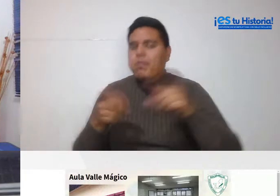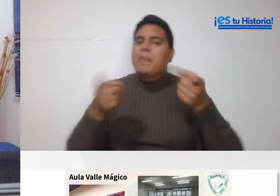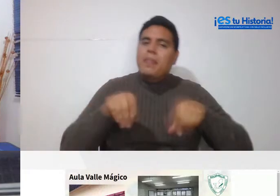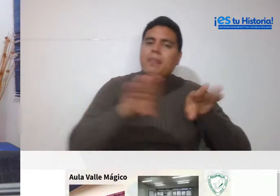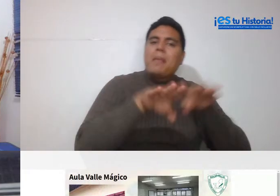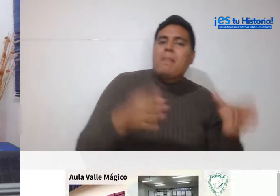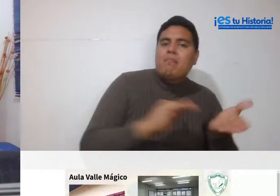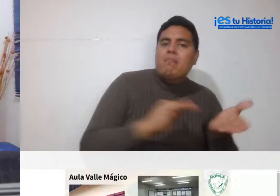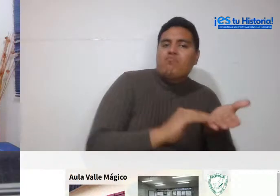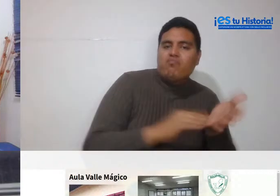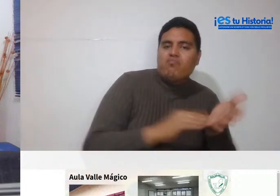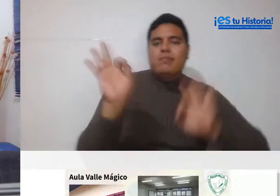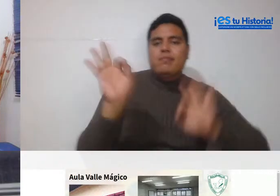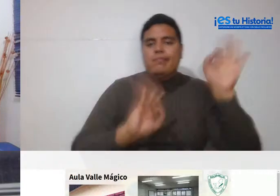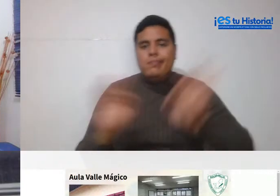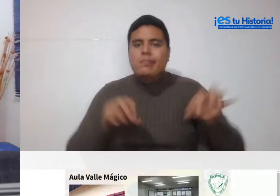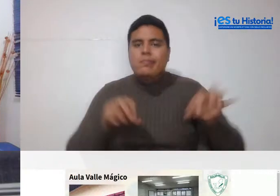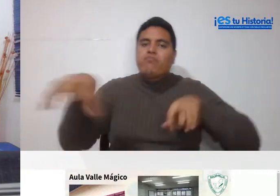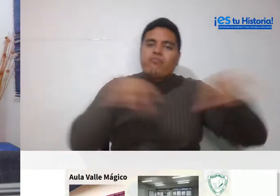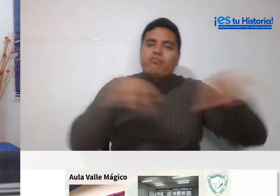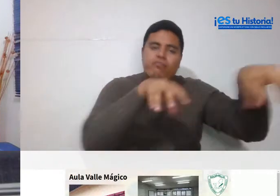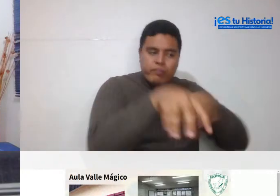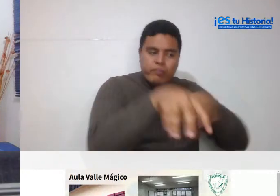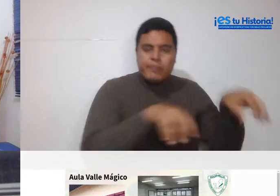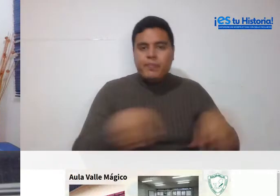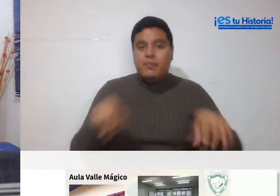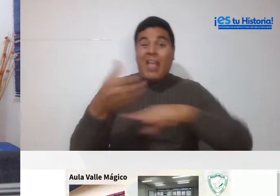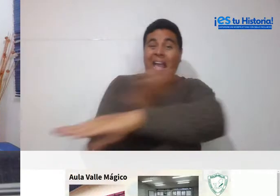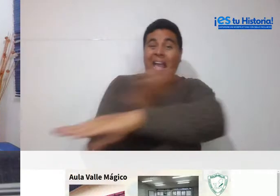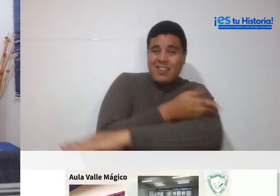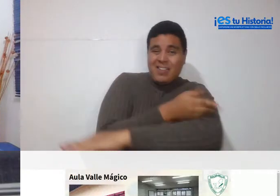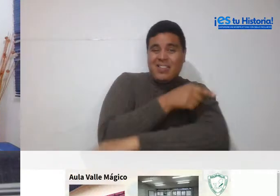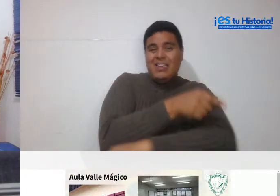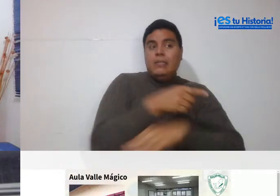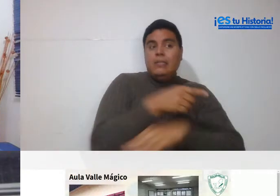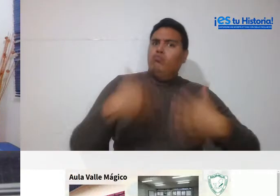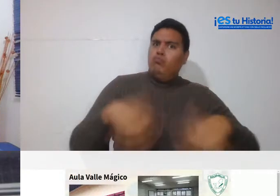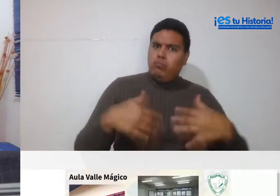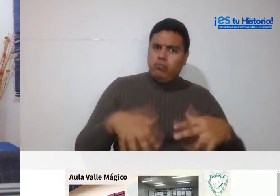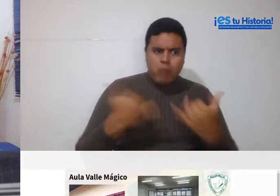están organizando. Ya el salón, pues, como estaba antes, pues ha cambiado muchísimo.